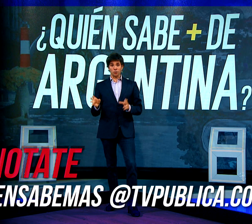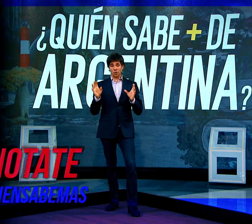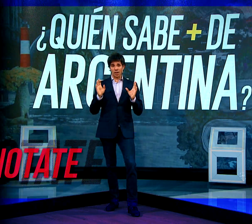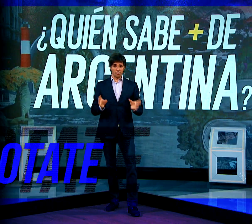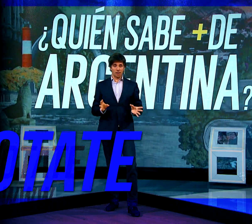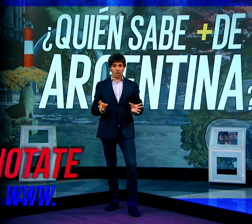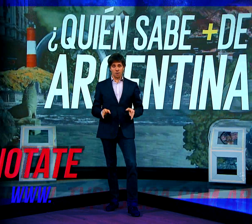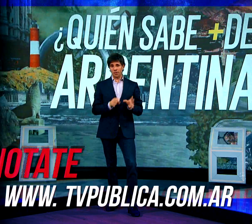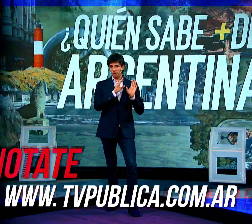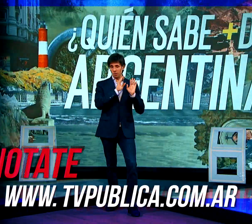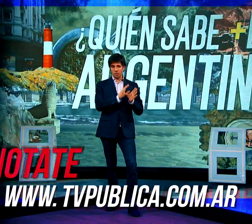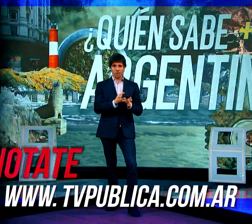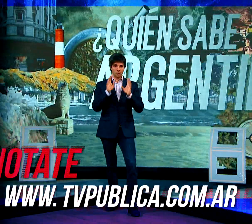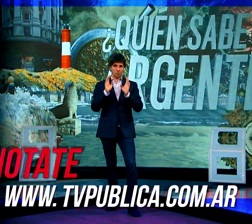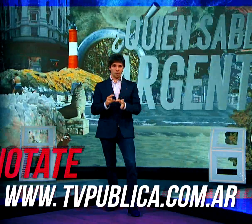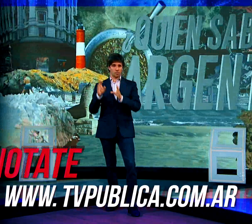quiensabemas@tvpublica.com.ar, o si no, entras a la página web